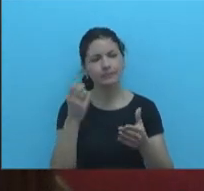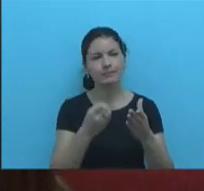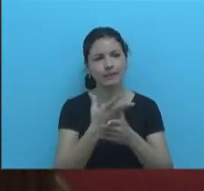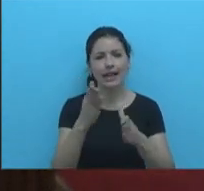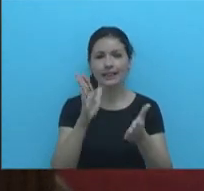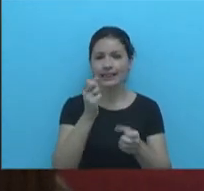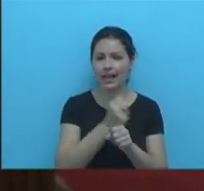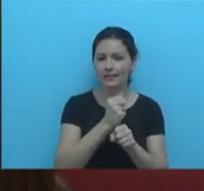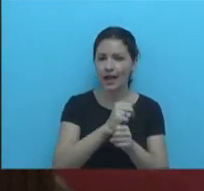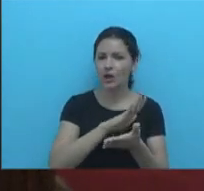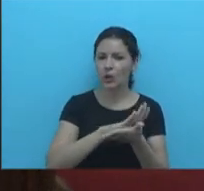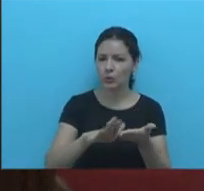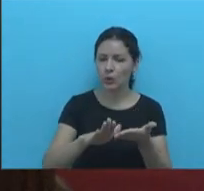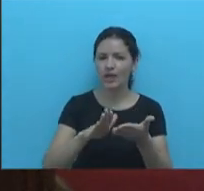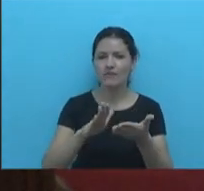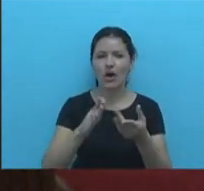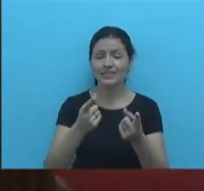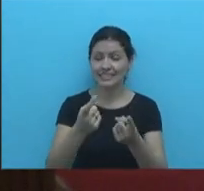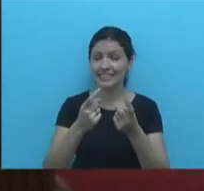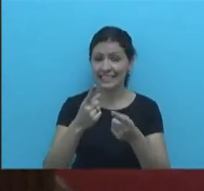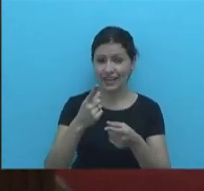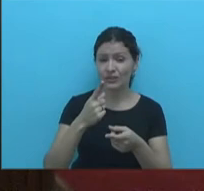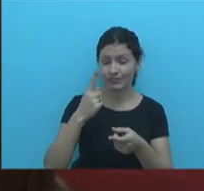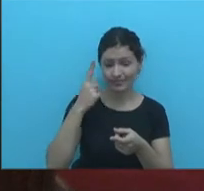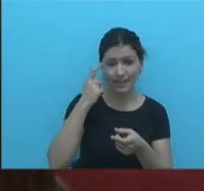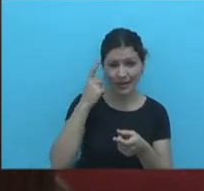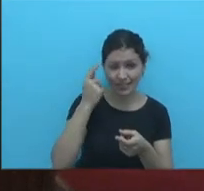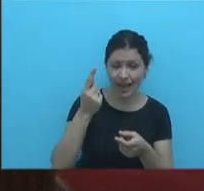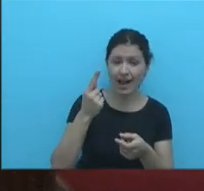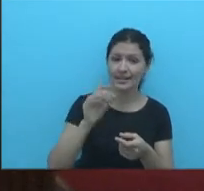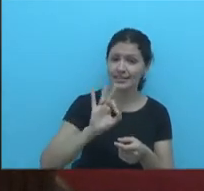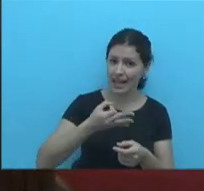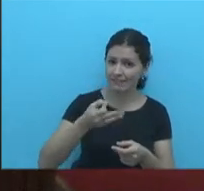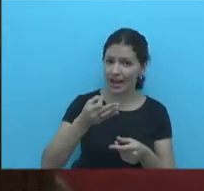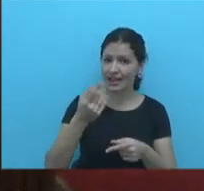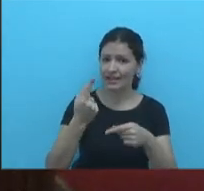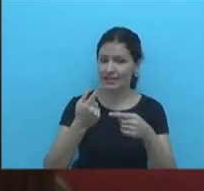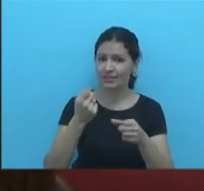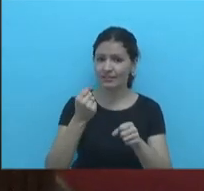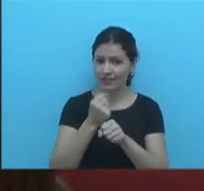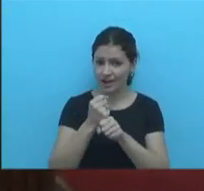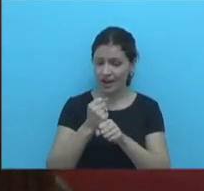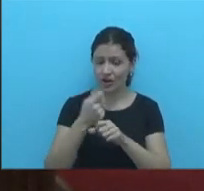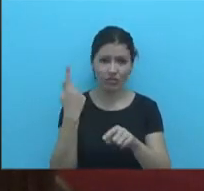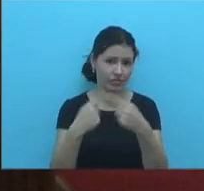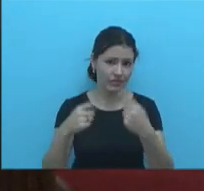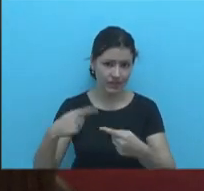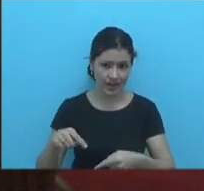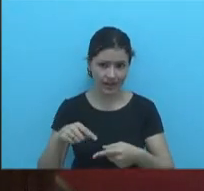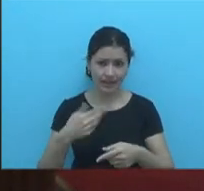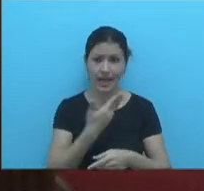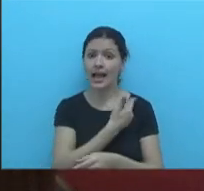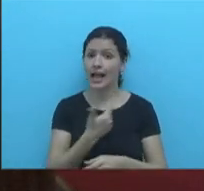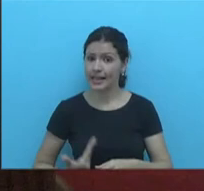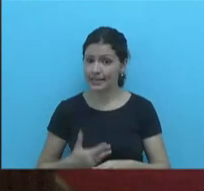para lograrlo se debe tener un oficio. El Estado debe promover capacitaciones en diversas actividades para que todas las personas tengan la posibilidad